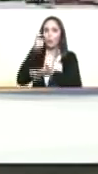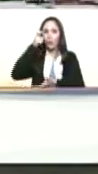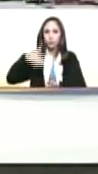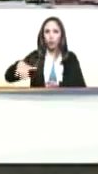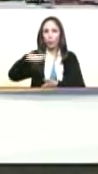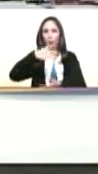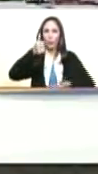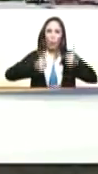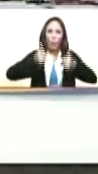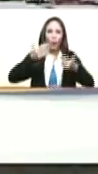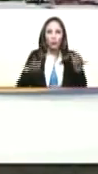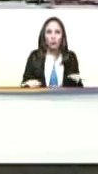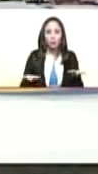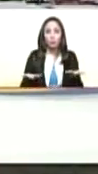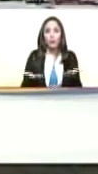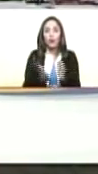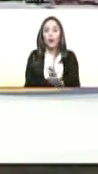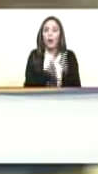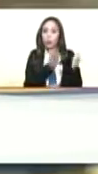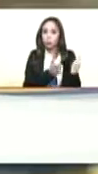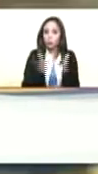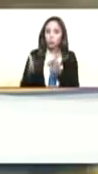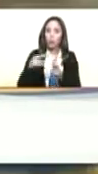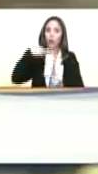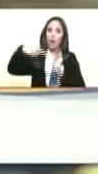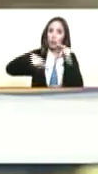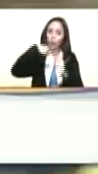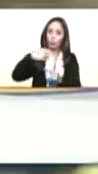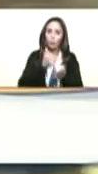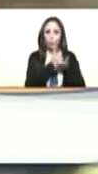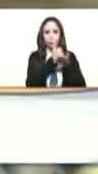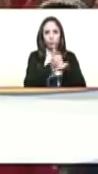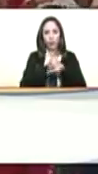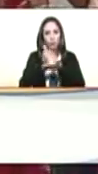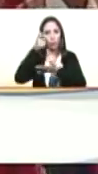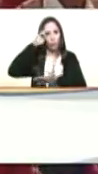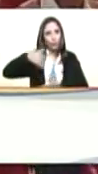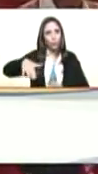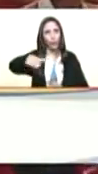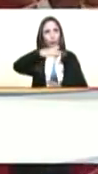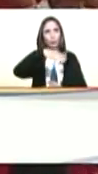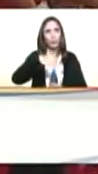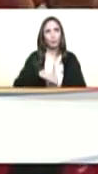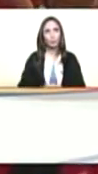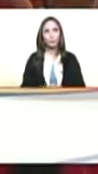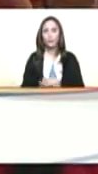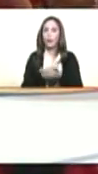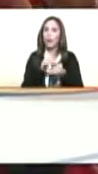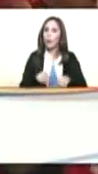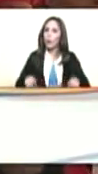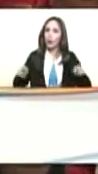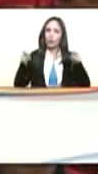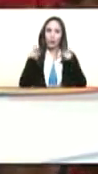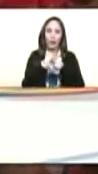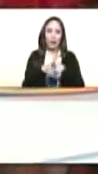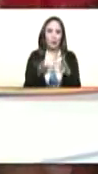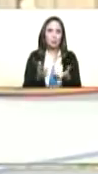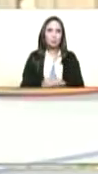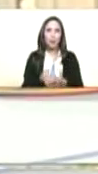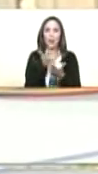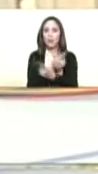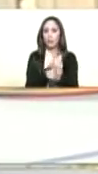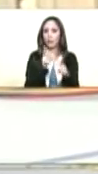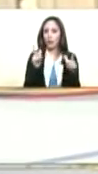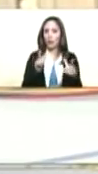Un nuevo ordenamiento jurídico revolucionario para garantizar la igualdad, la libertad,